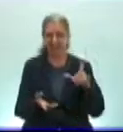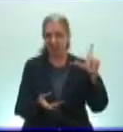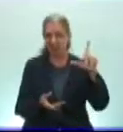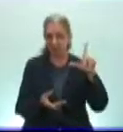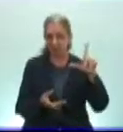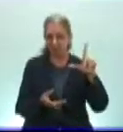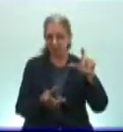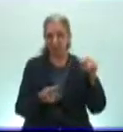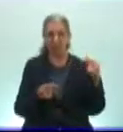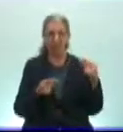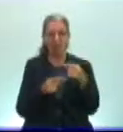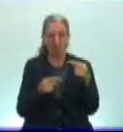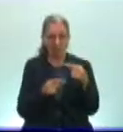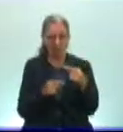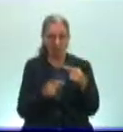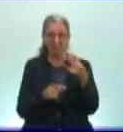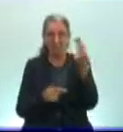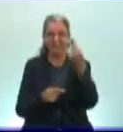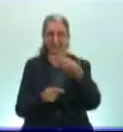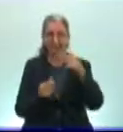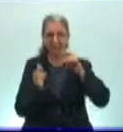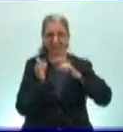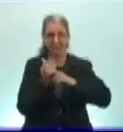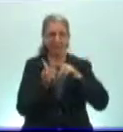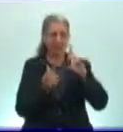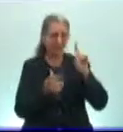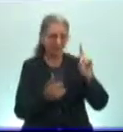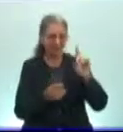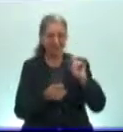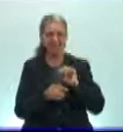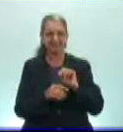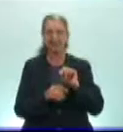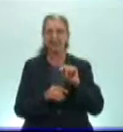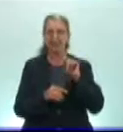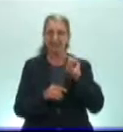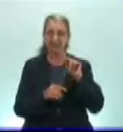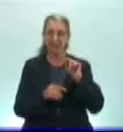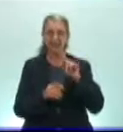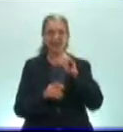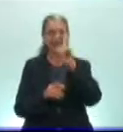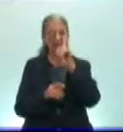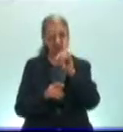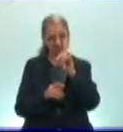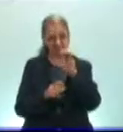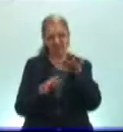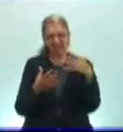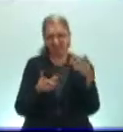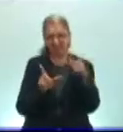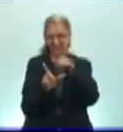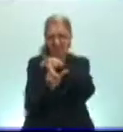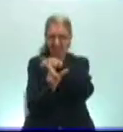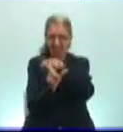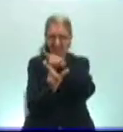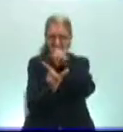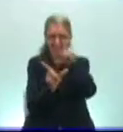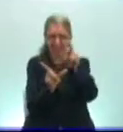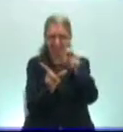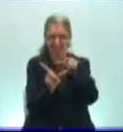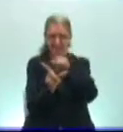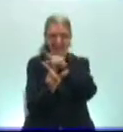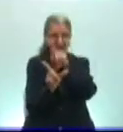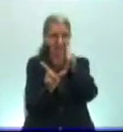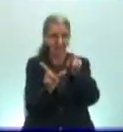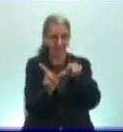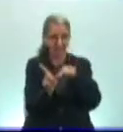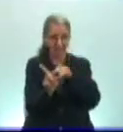nos quedaría pi por el diámetro de la circunferencia. Recuerda que el valor de pi que